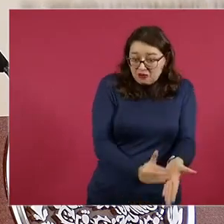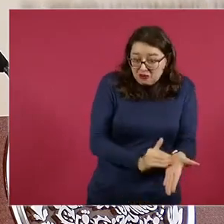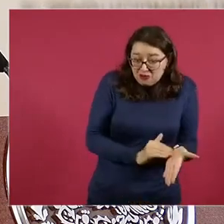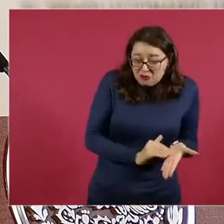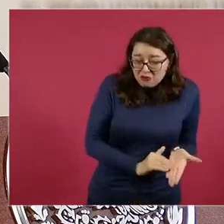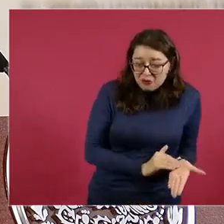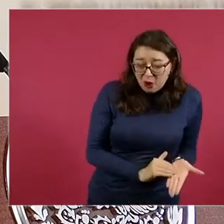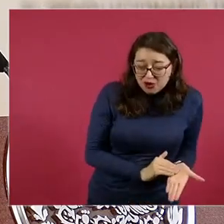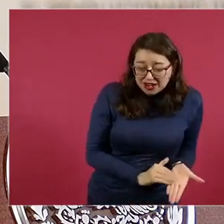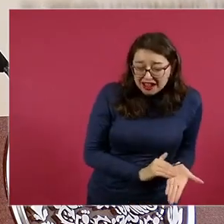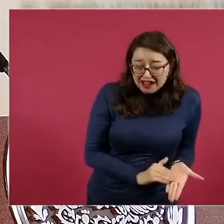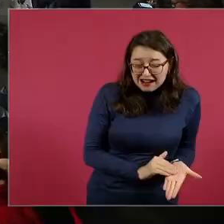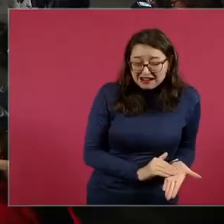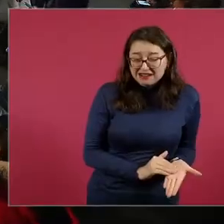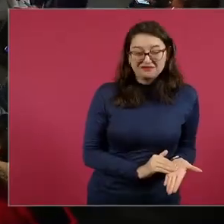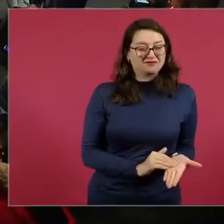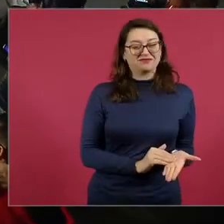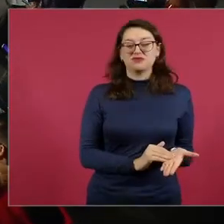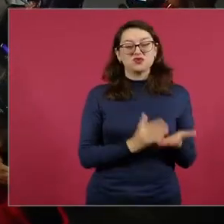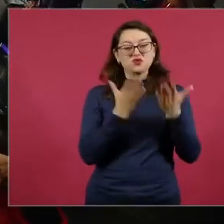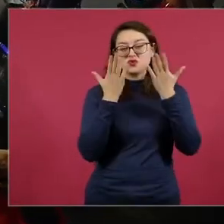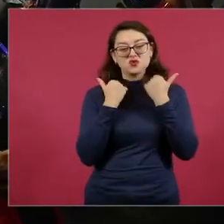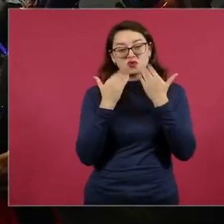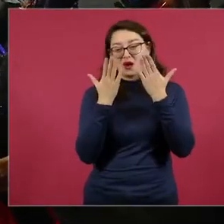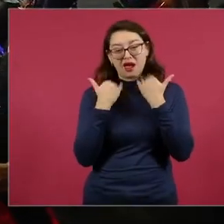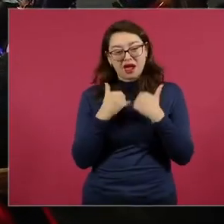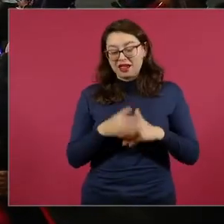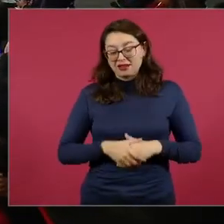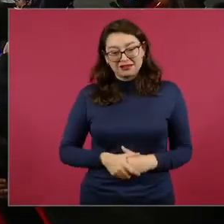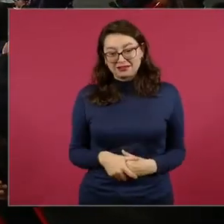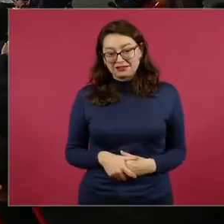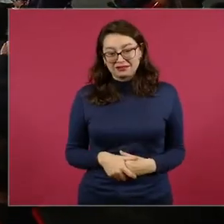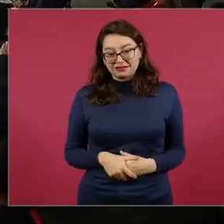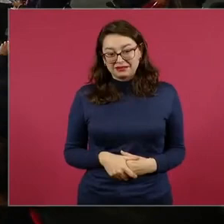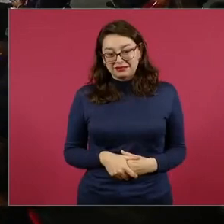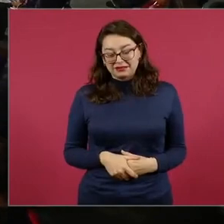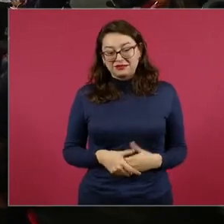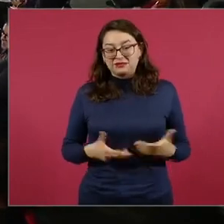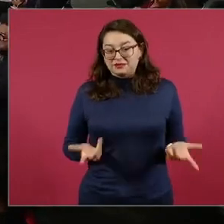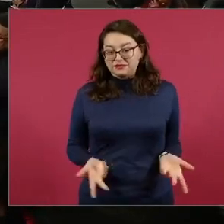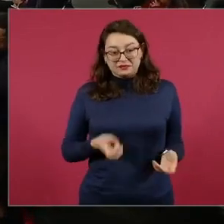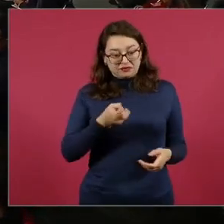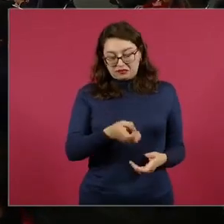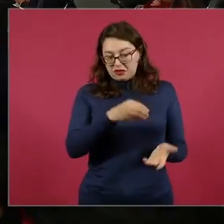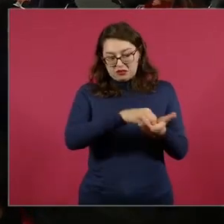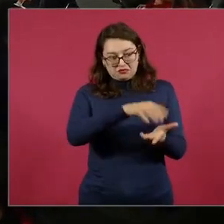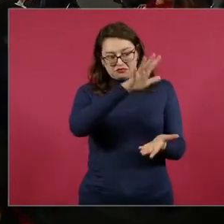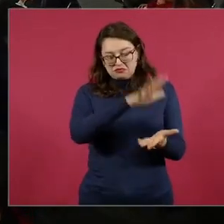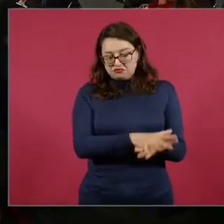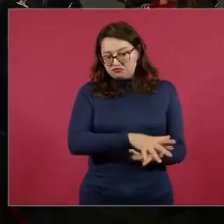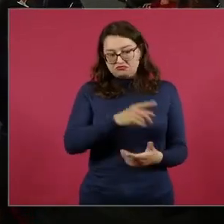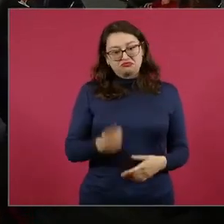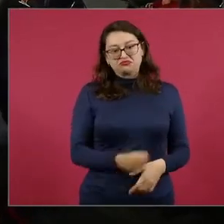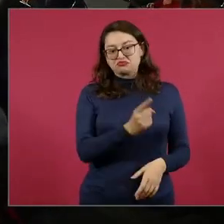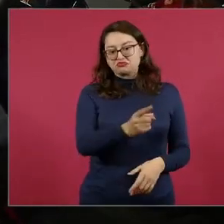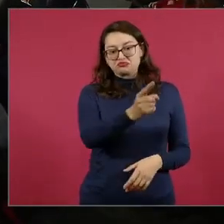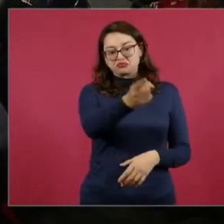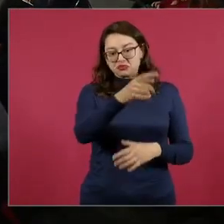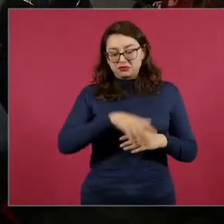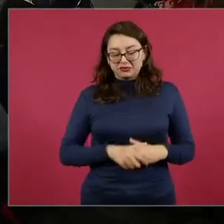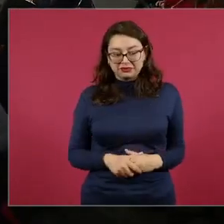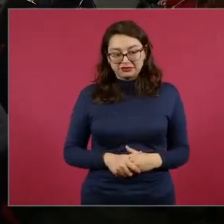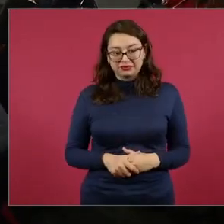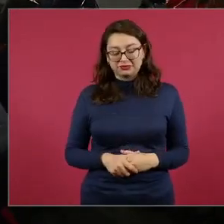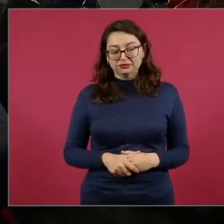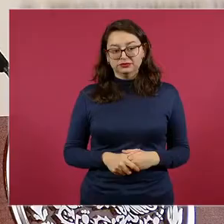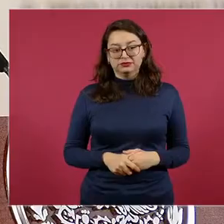de su condición de desaparecidos, los datos con los que se registró su desaparición, como los